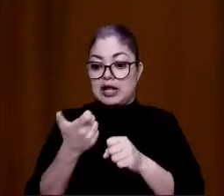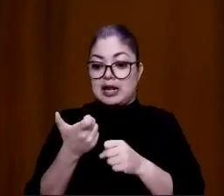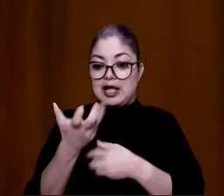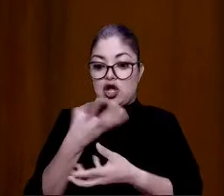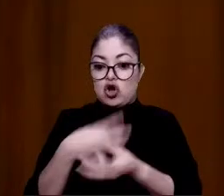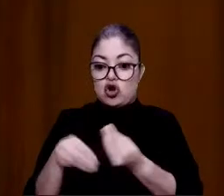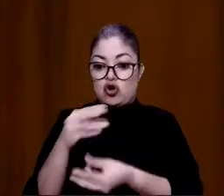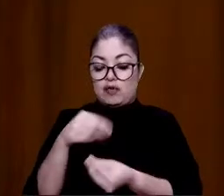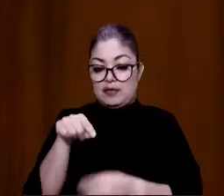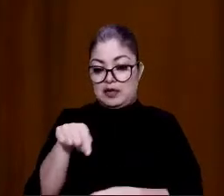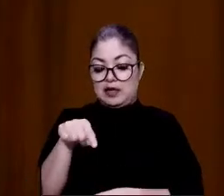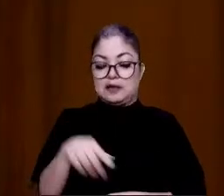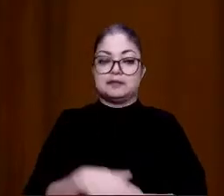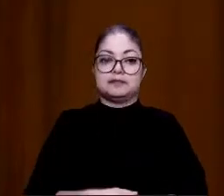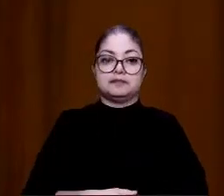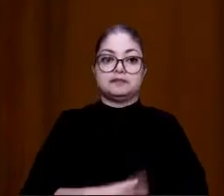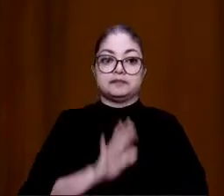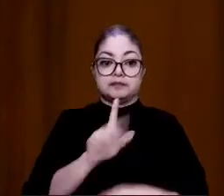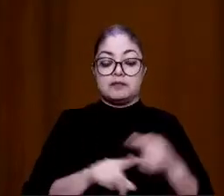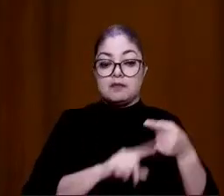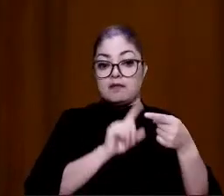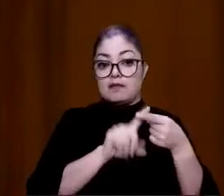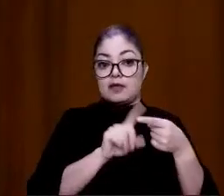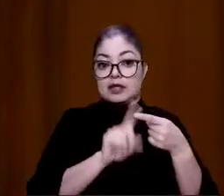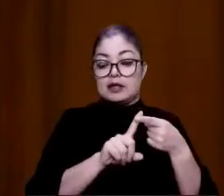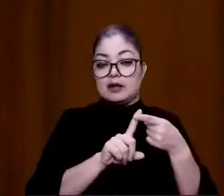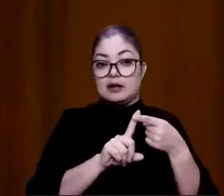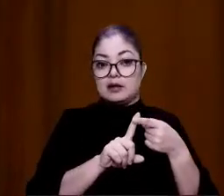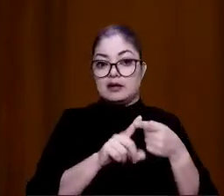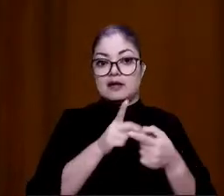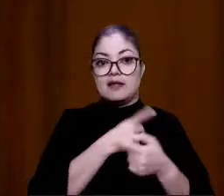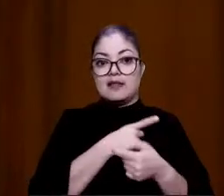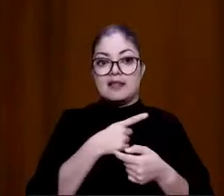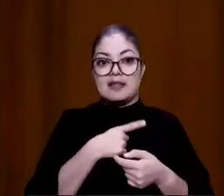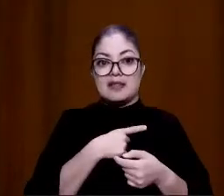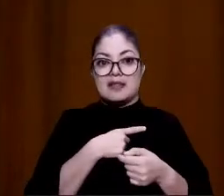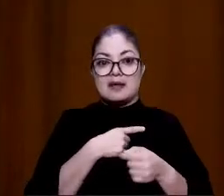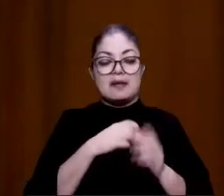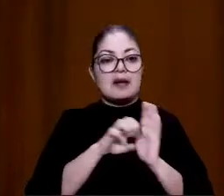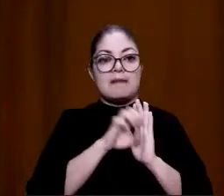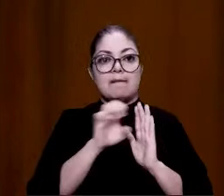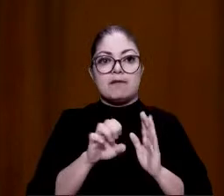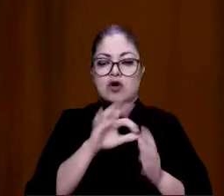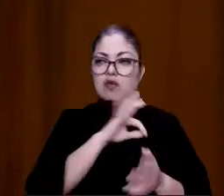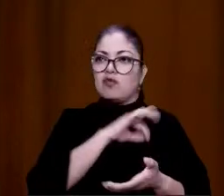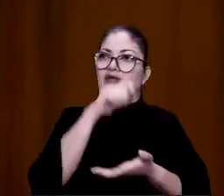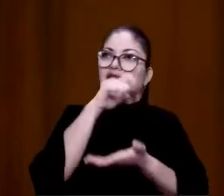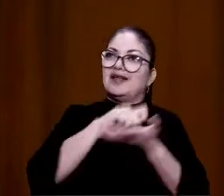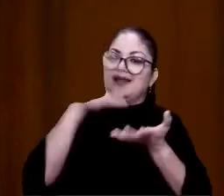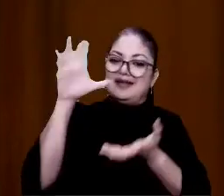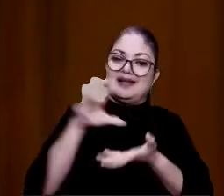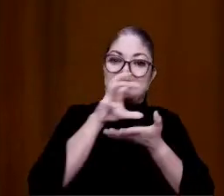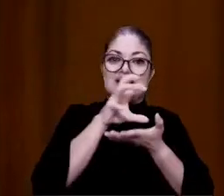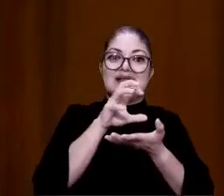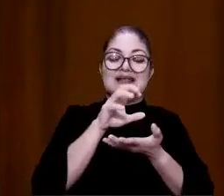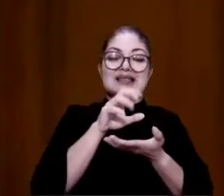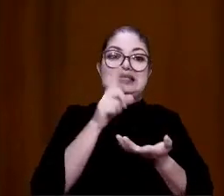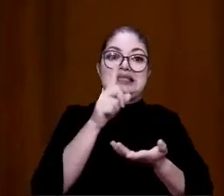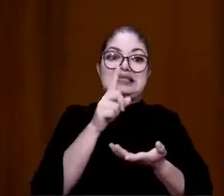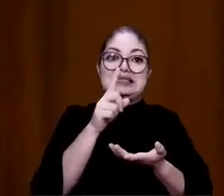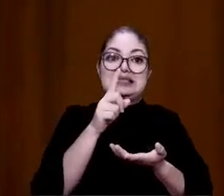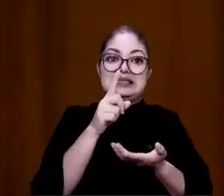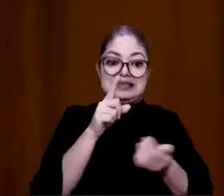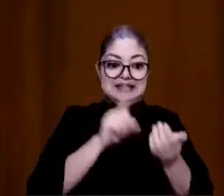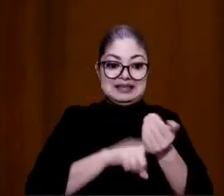transportistas. El primero es la compatibilidad de los sistemas. Podríamos tener los kits, desafortunadamente las plataformas que